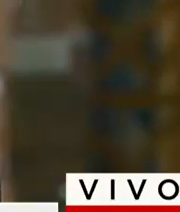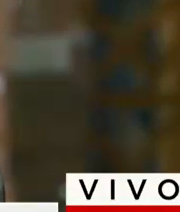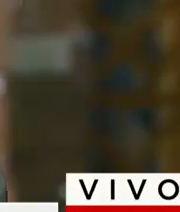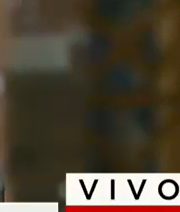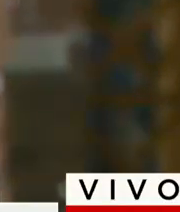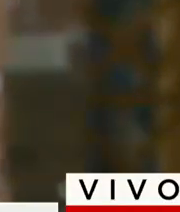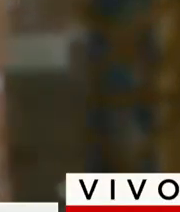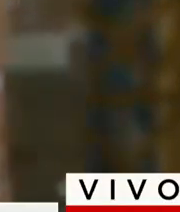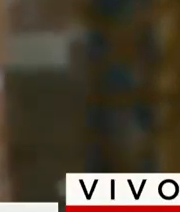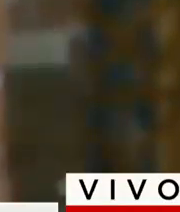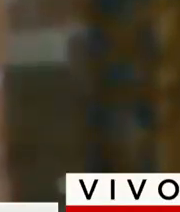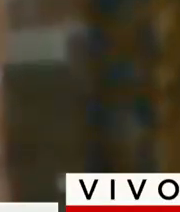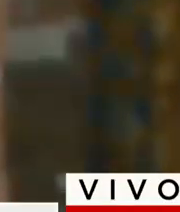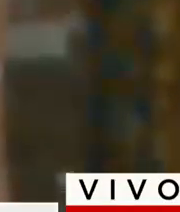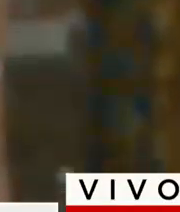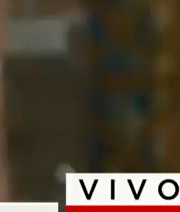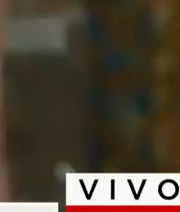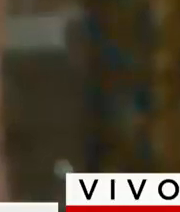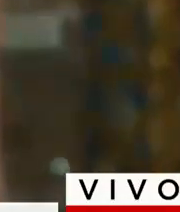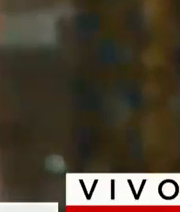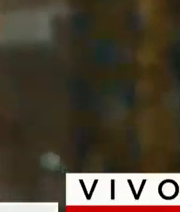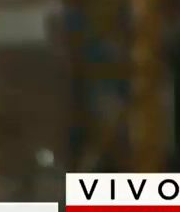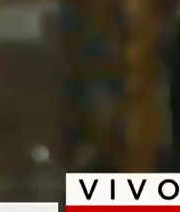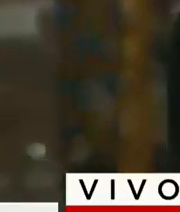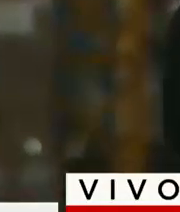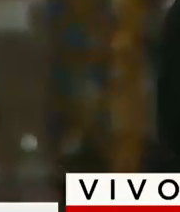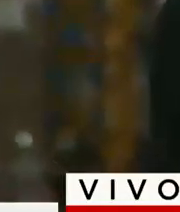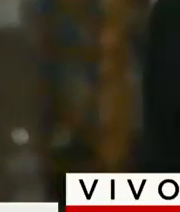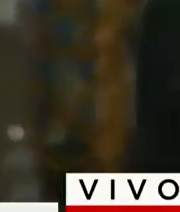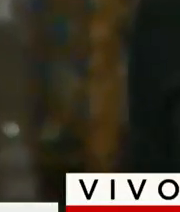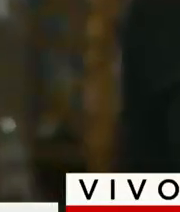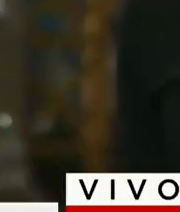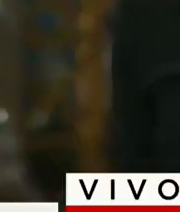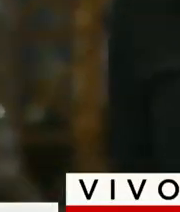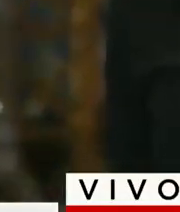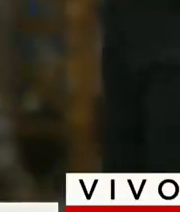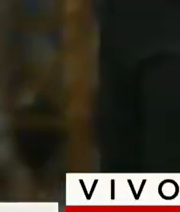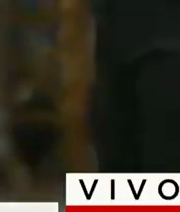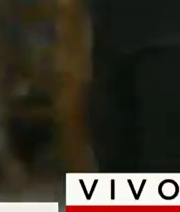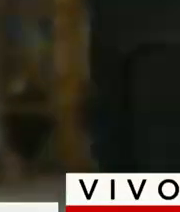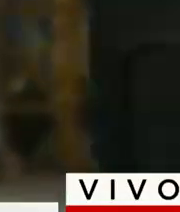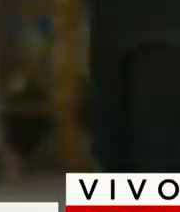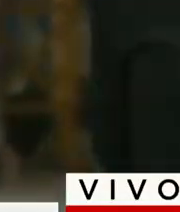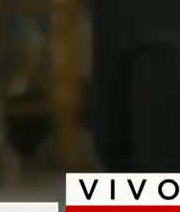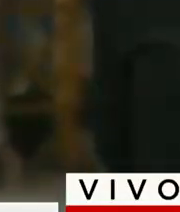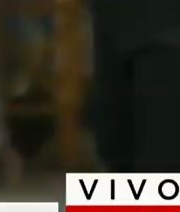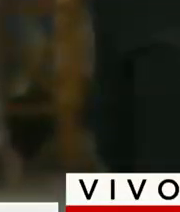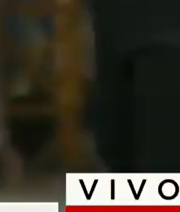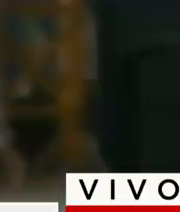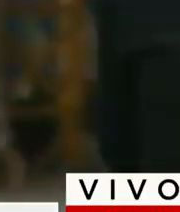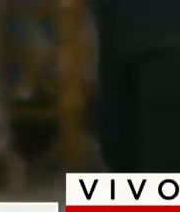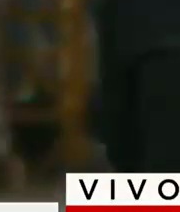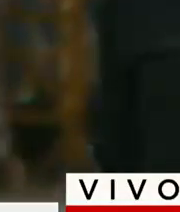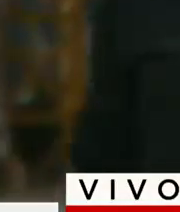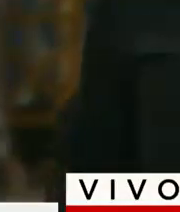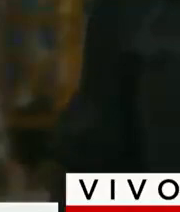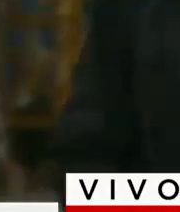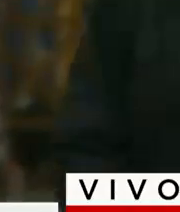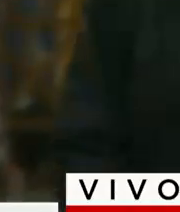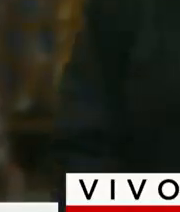que se realiza habitualmente en el Congreso del mes de junio? De todos los chilenos es preocuparse por su salud y por su